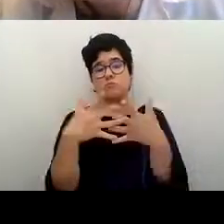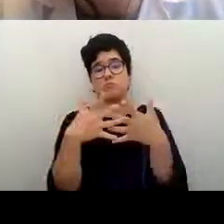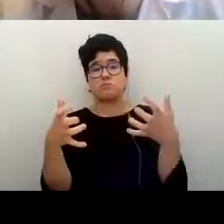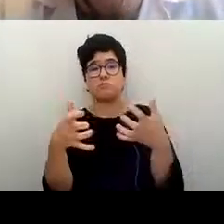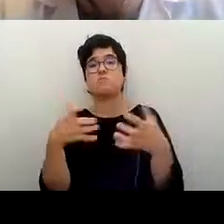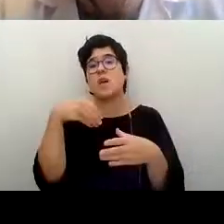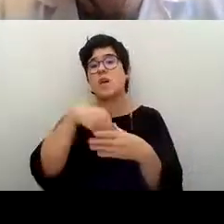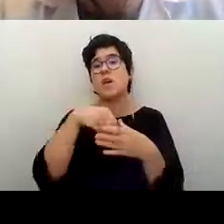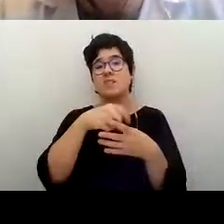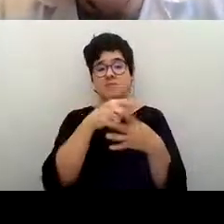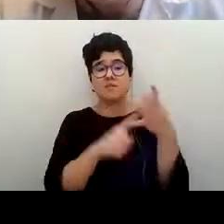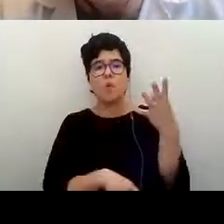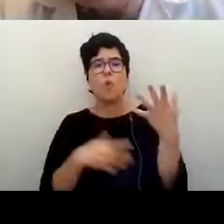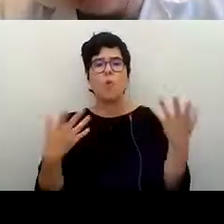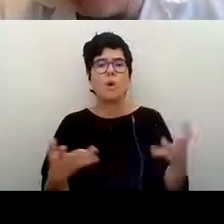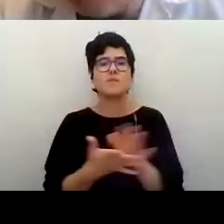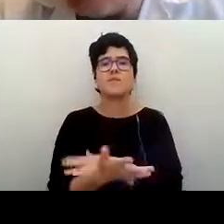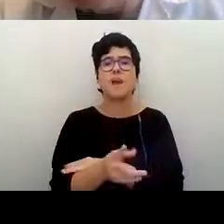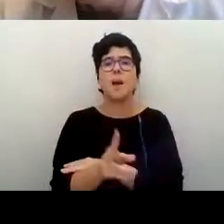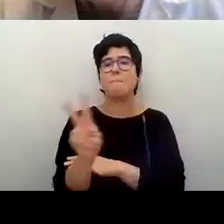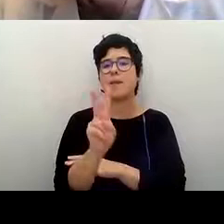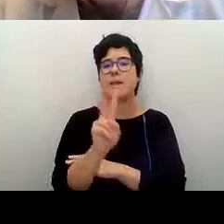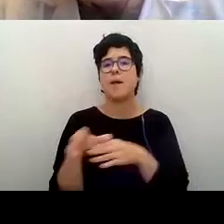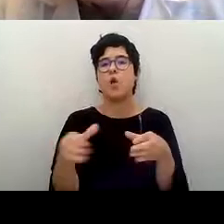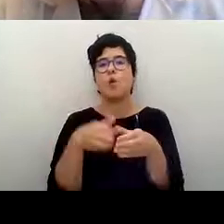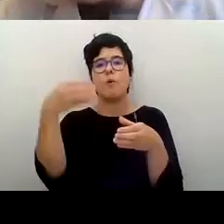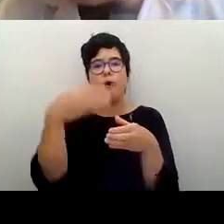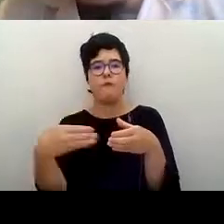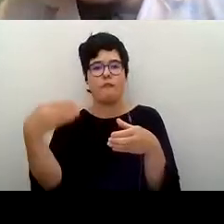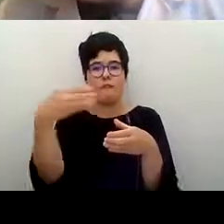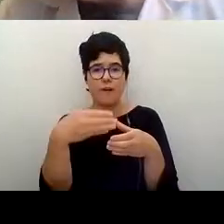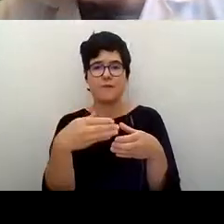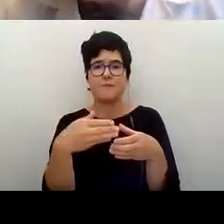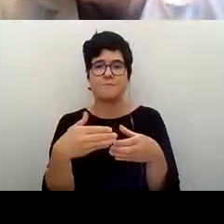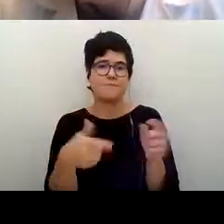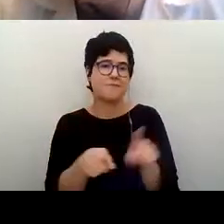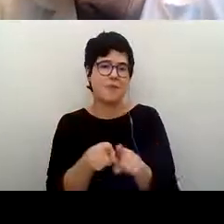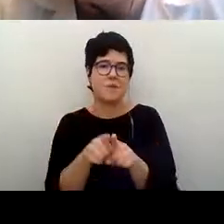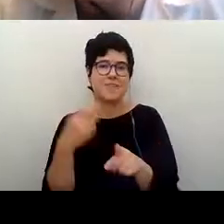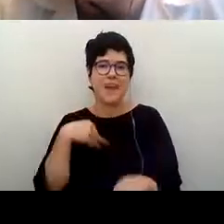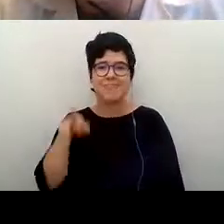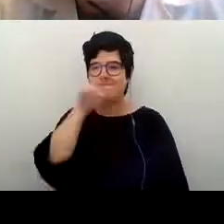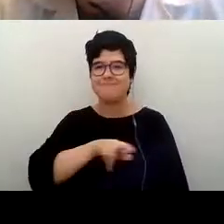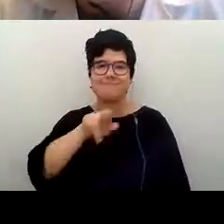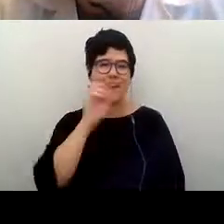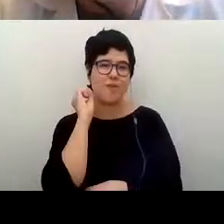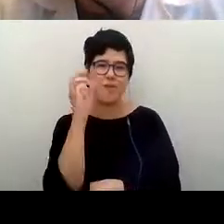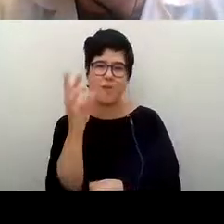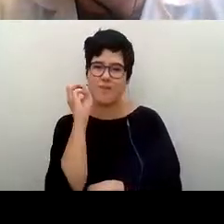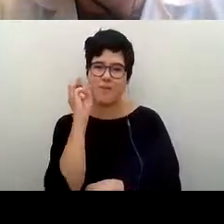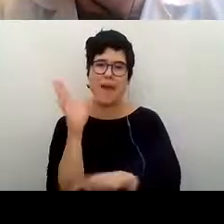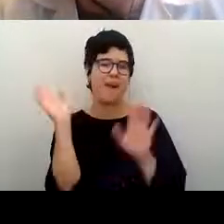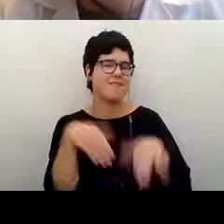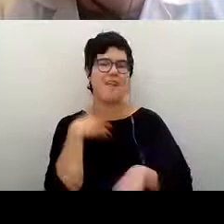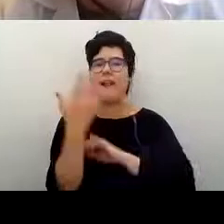son productos muy ricos en vitaminas del grupo B, que hemos repetido prácticamente en cada webinar, acabamos